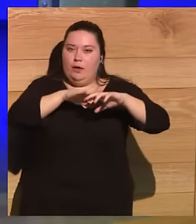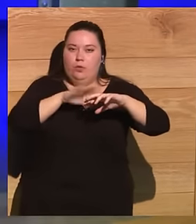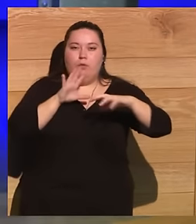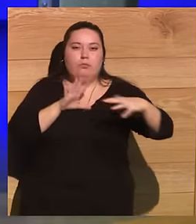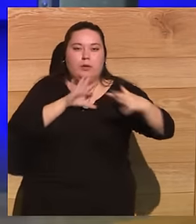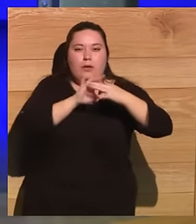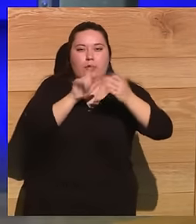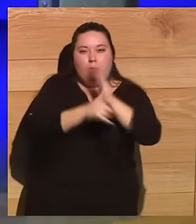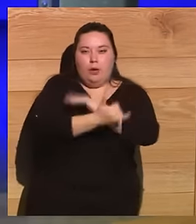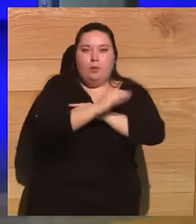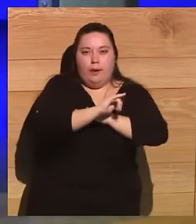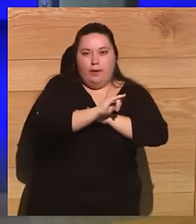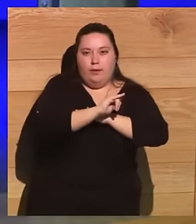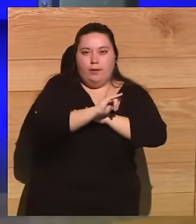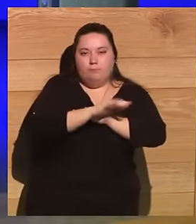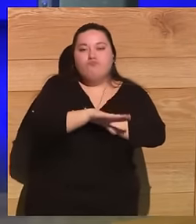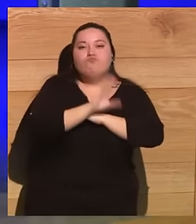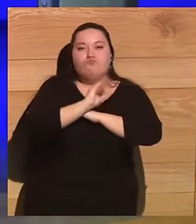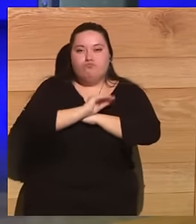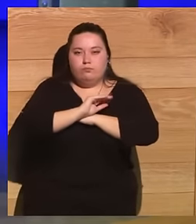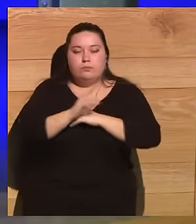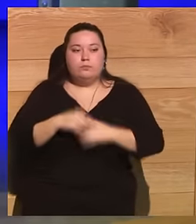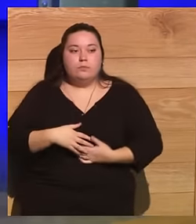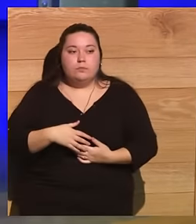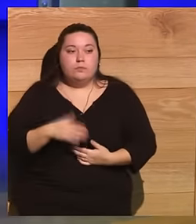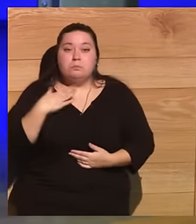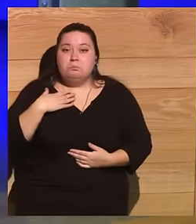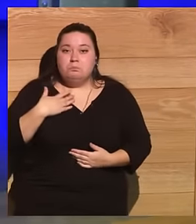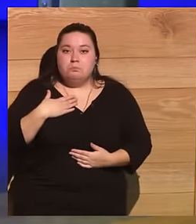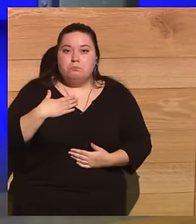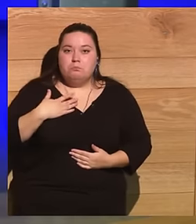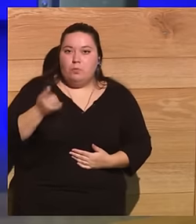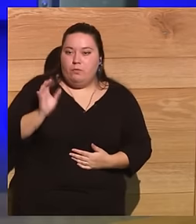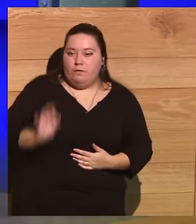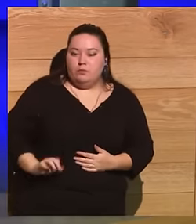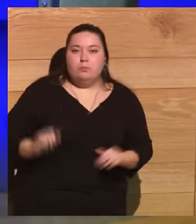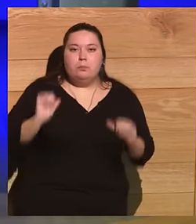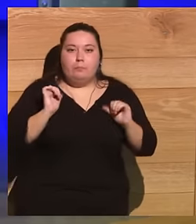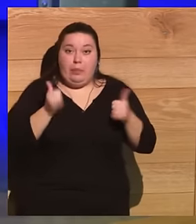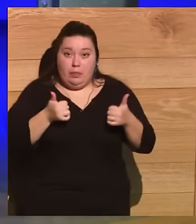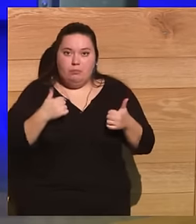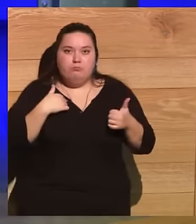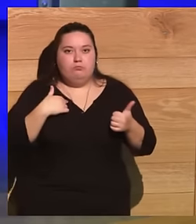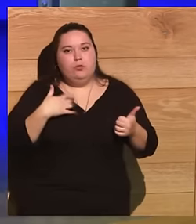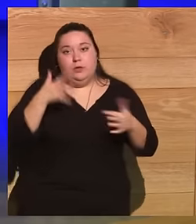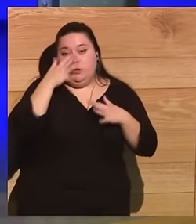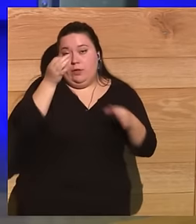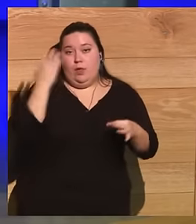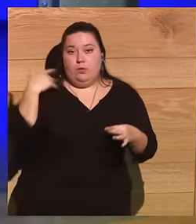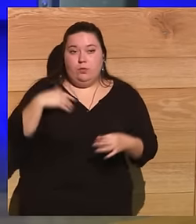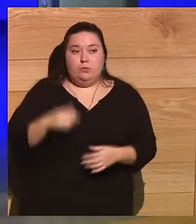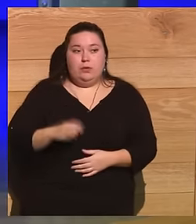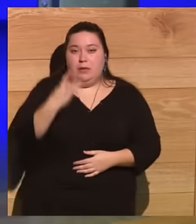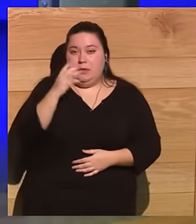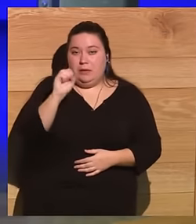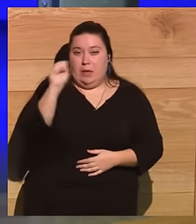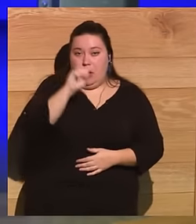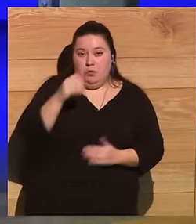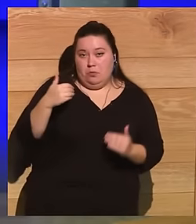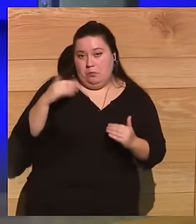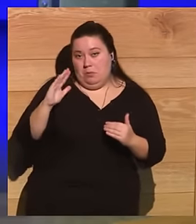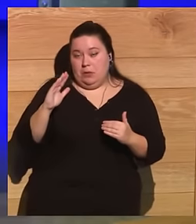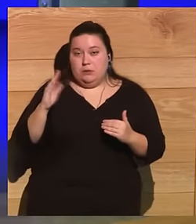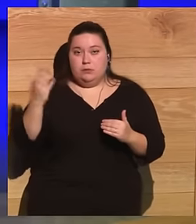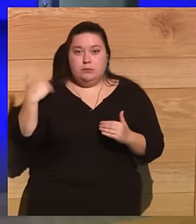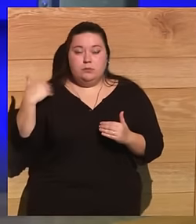lenguaje. Cuando yo empecé mi carrera, esto eran los datos que teníamos hace 30 y pico años.